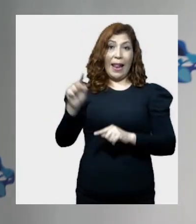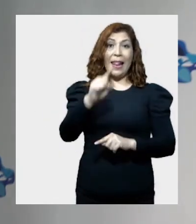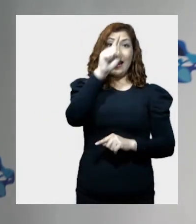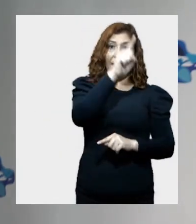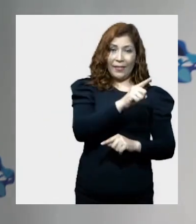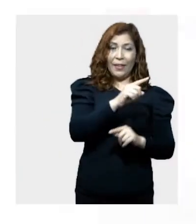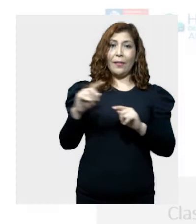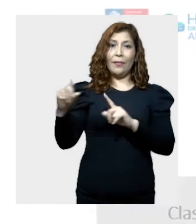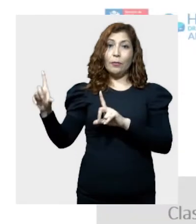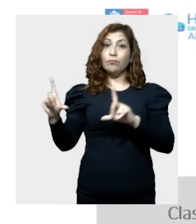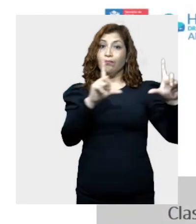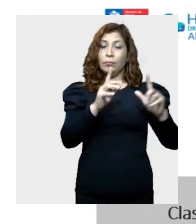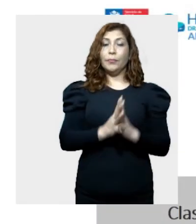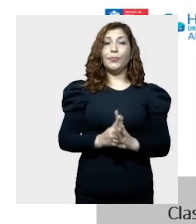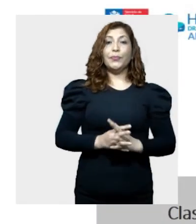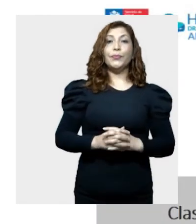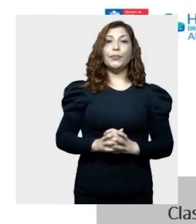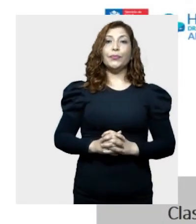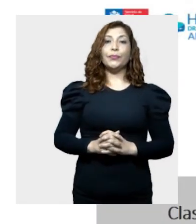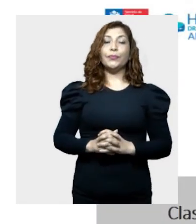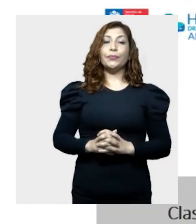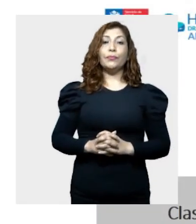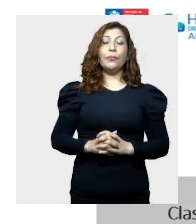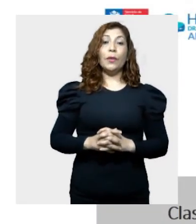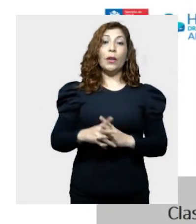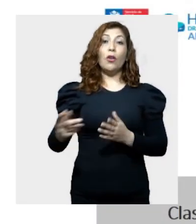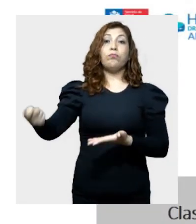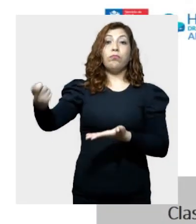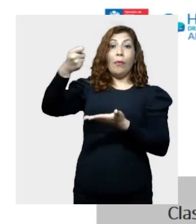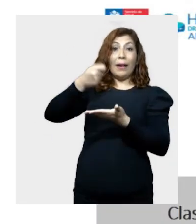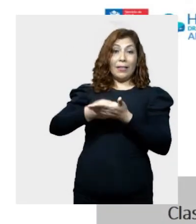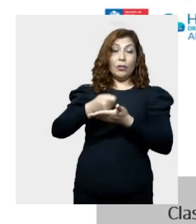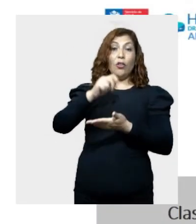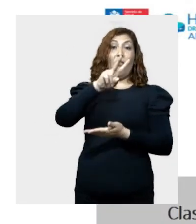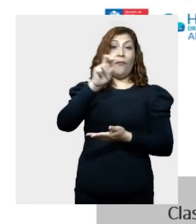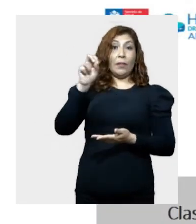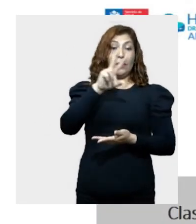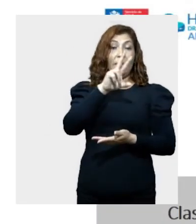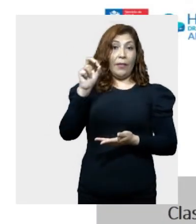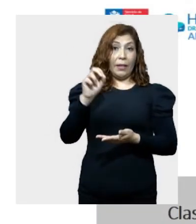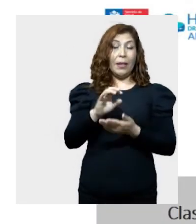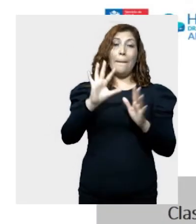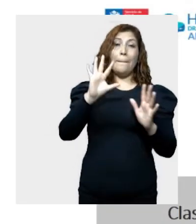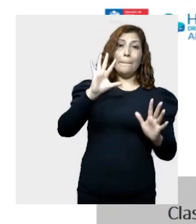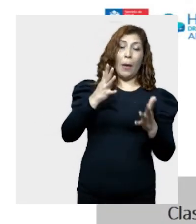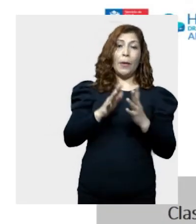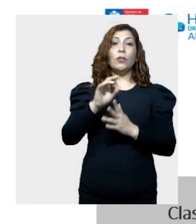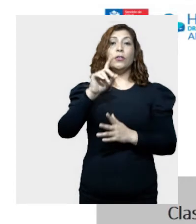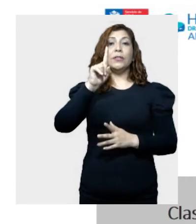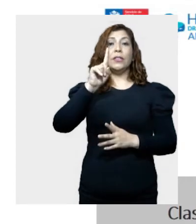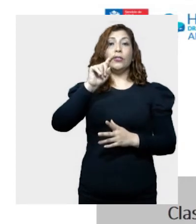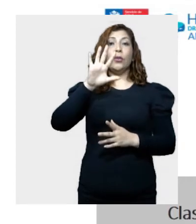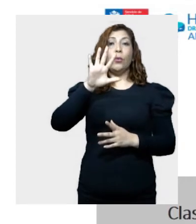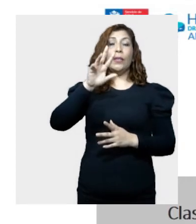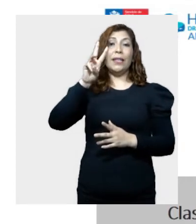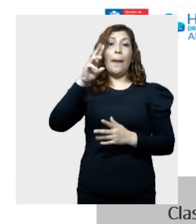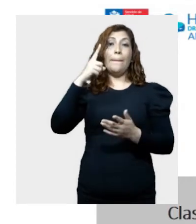irán apareciendo en pantalla. Los ingresos percibidos durante el 2020 bordearon los